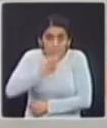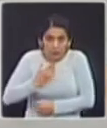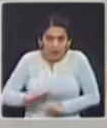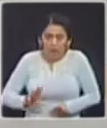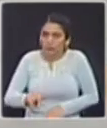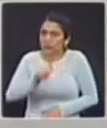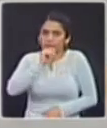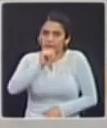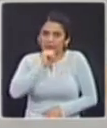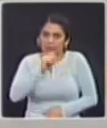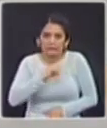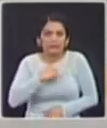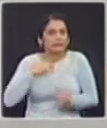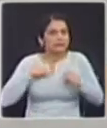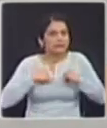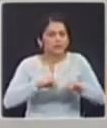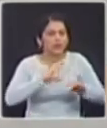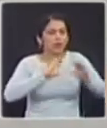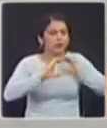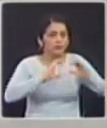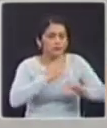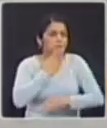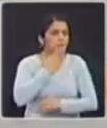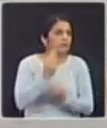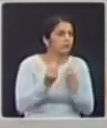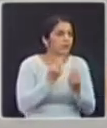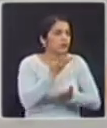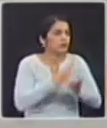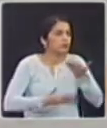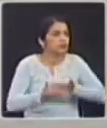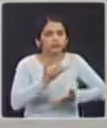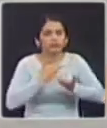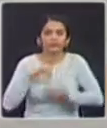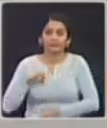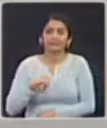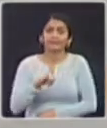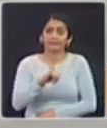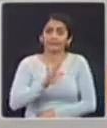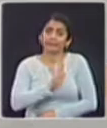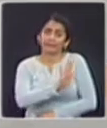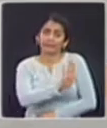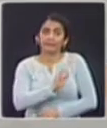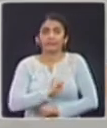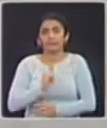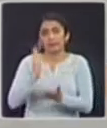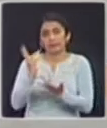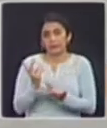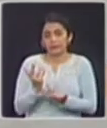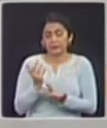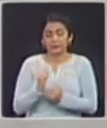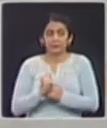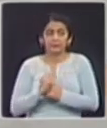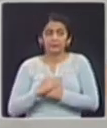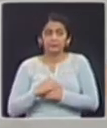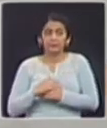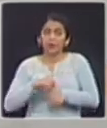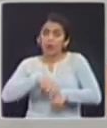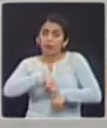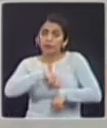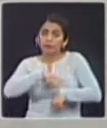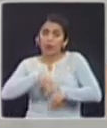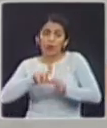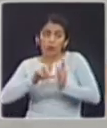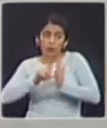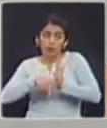posición clara, estable y única desde su bancada. Eso es lo que se espera suceda en el transcurso de